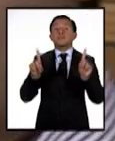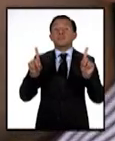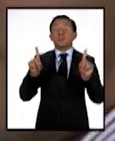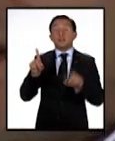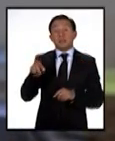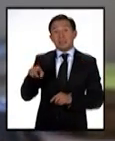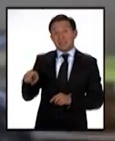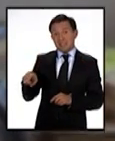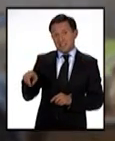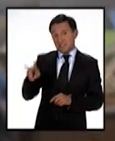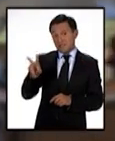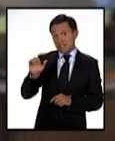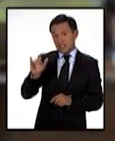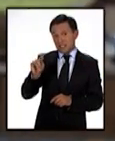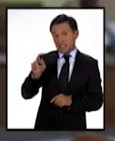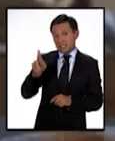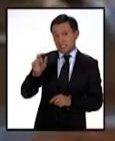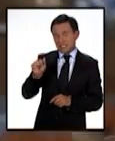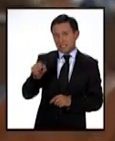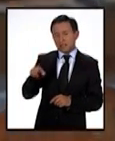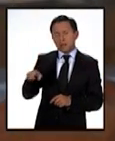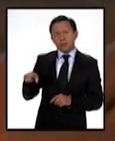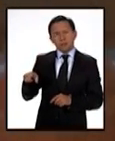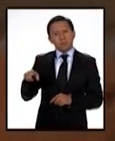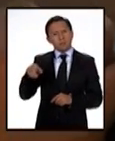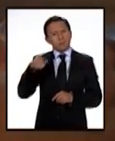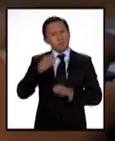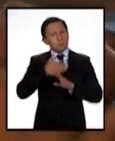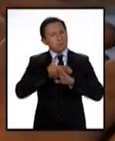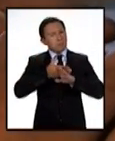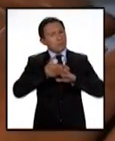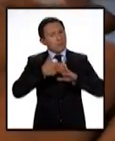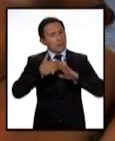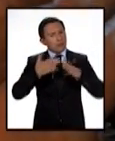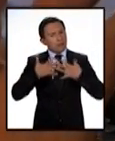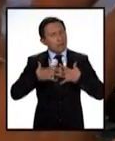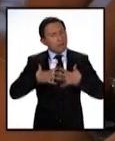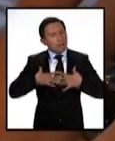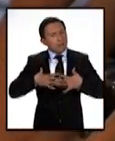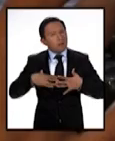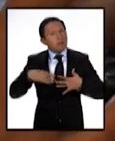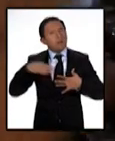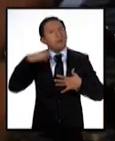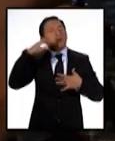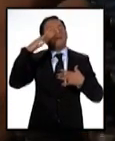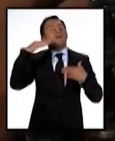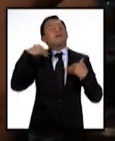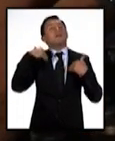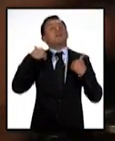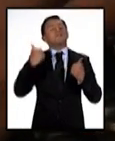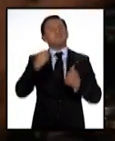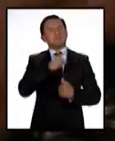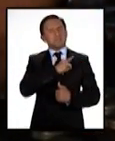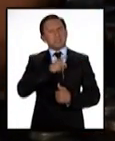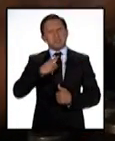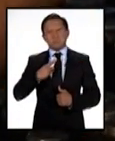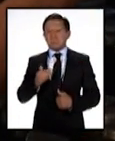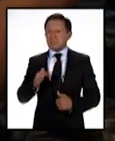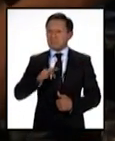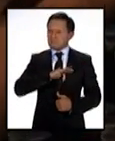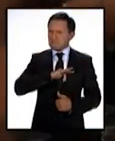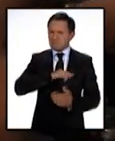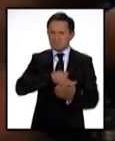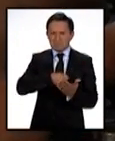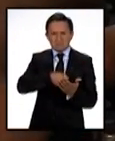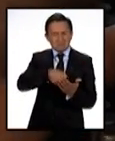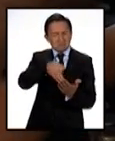Valeska comprendió en su blanca razón que tenía que ser valiente y cruzar el umbral